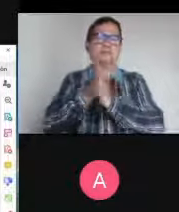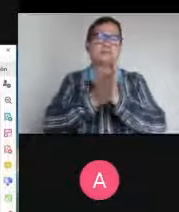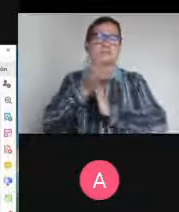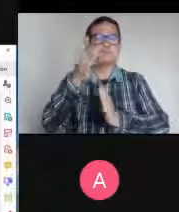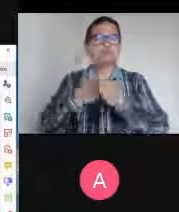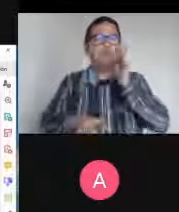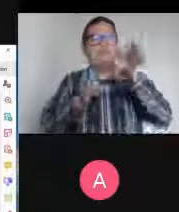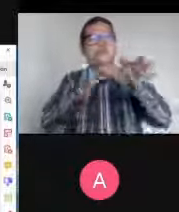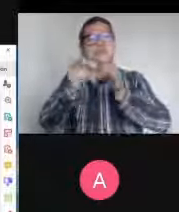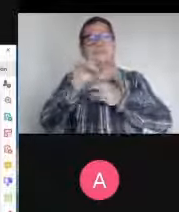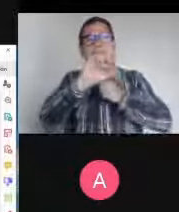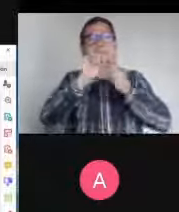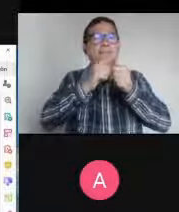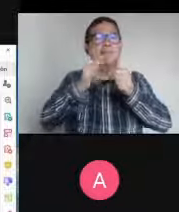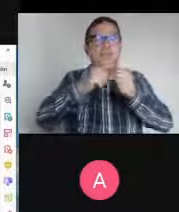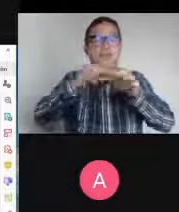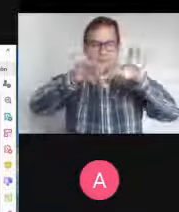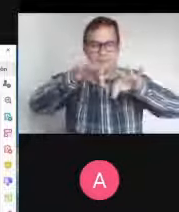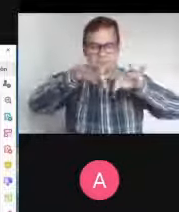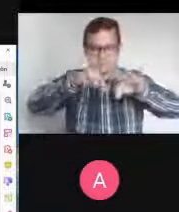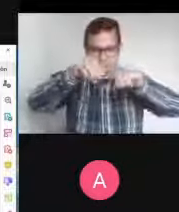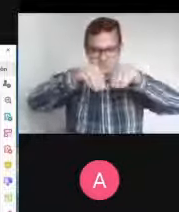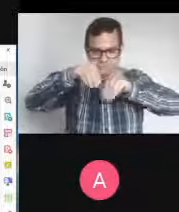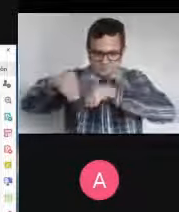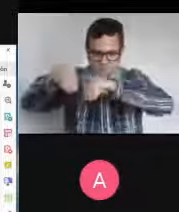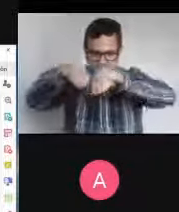la explicación del primer montaje.